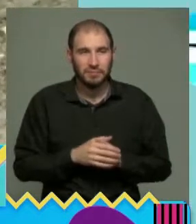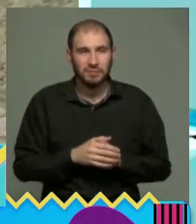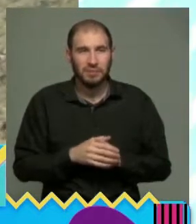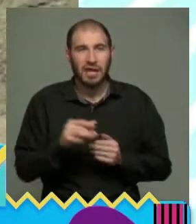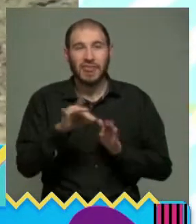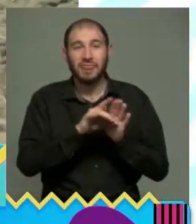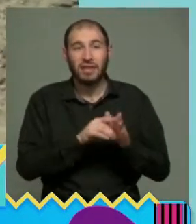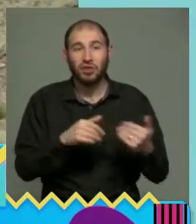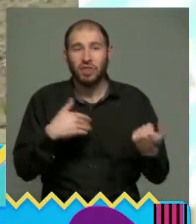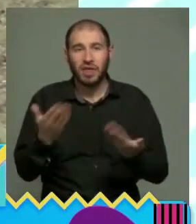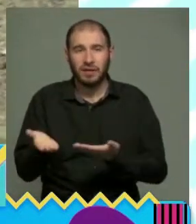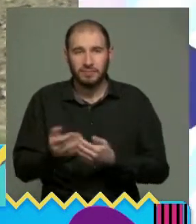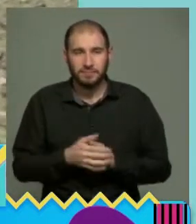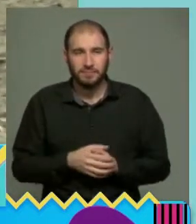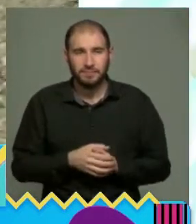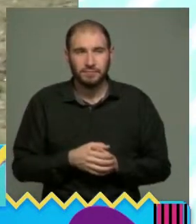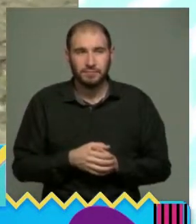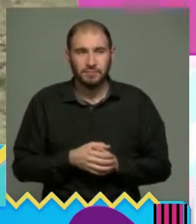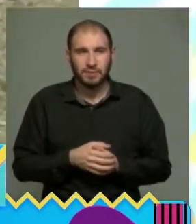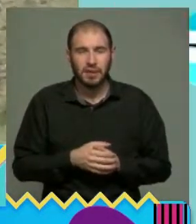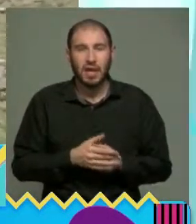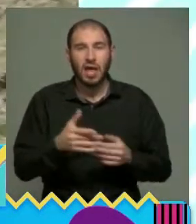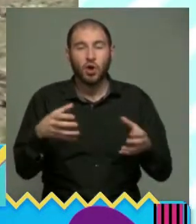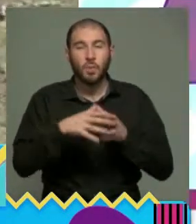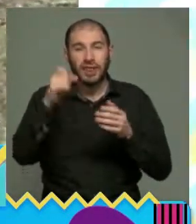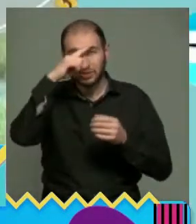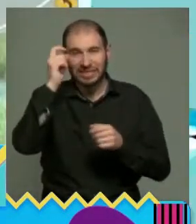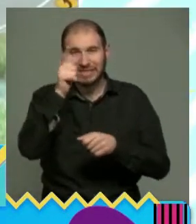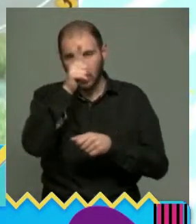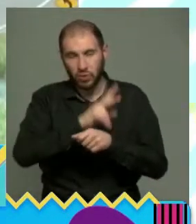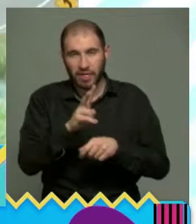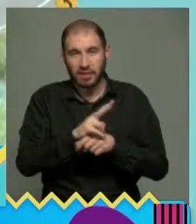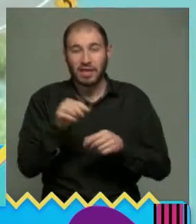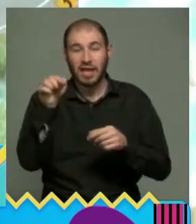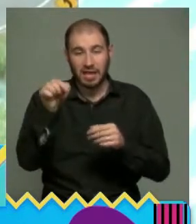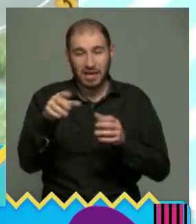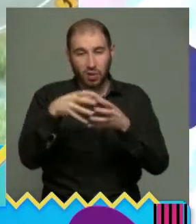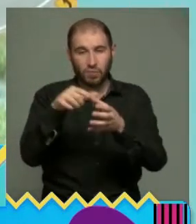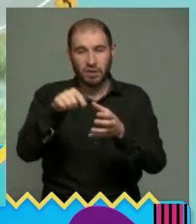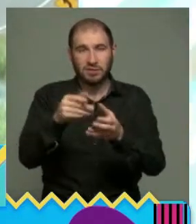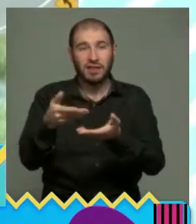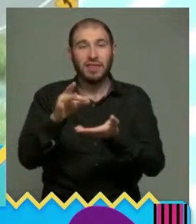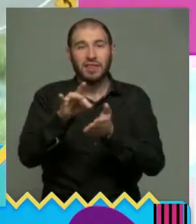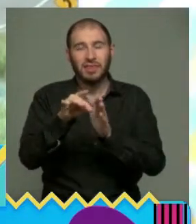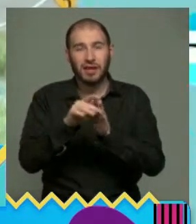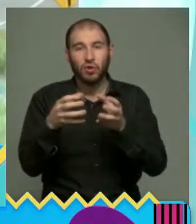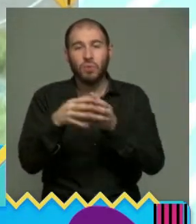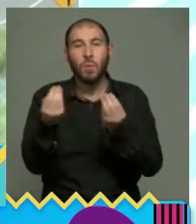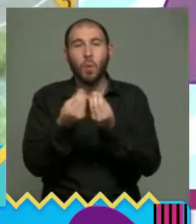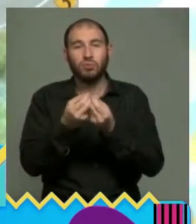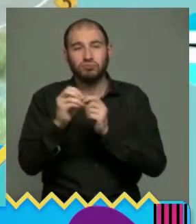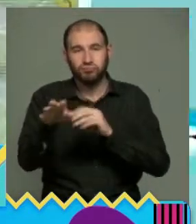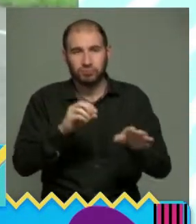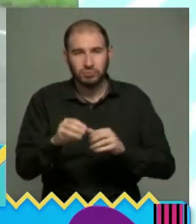pasando datos a la Agencia Nacional de Seguridad, y la Agencia Nacional de Seguridad está recibiendo varios organismos.